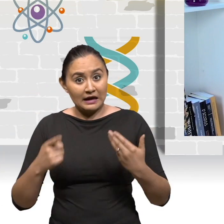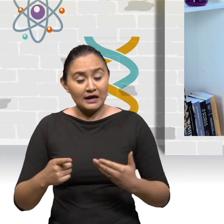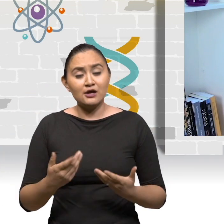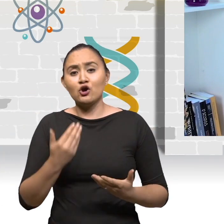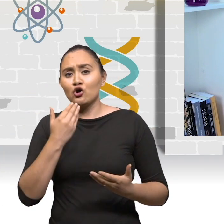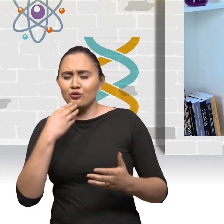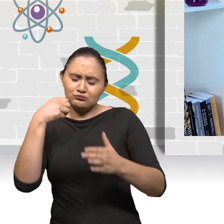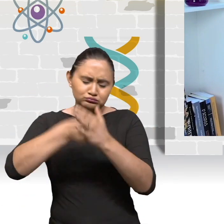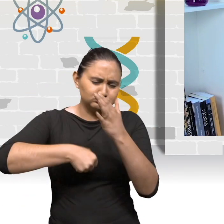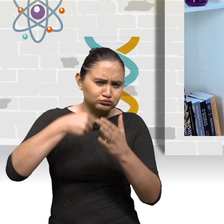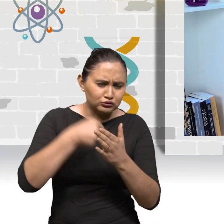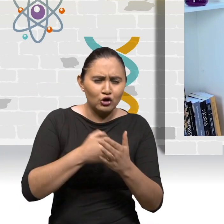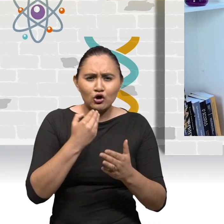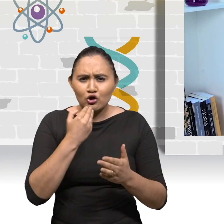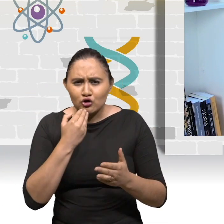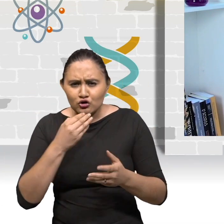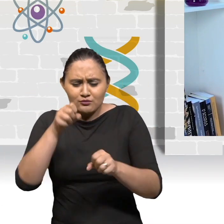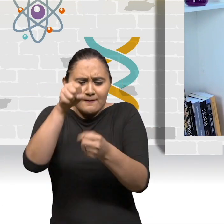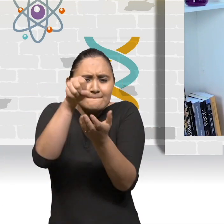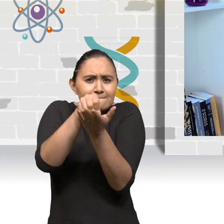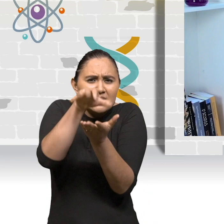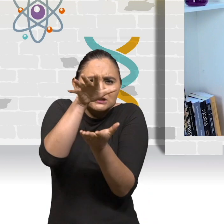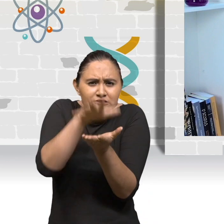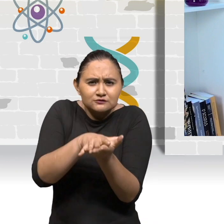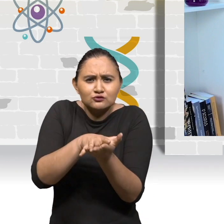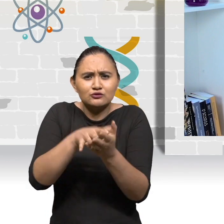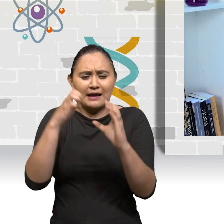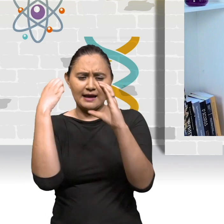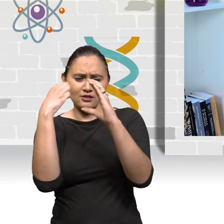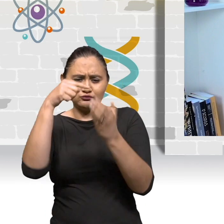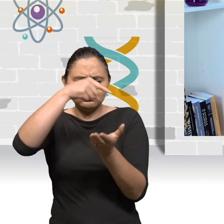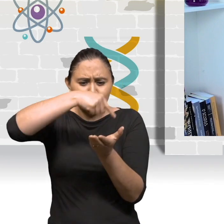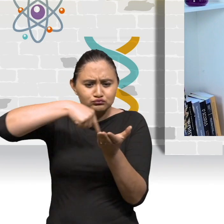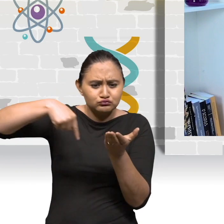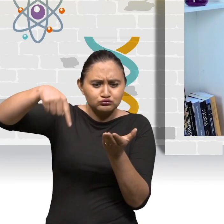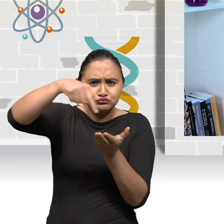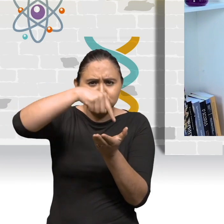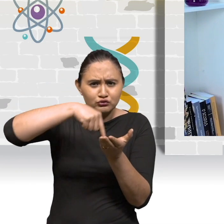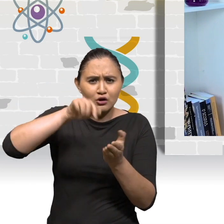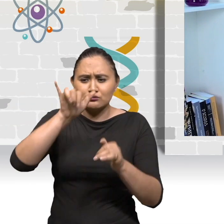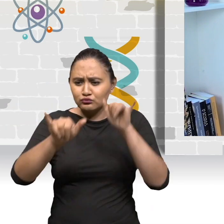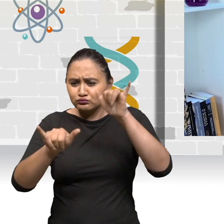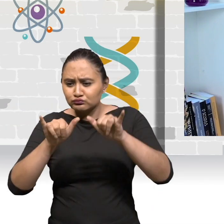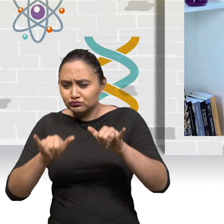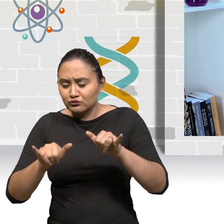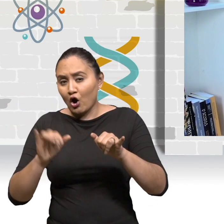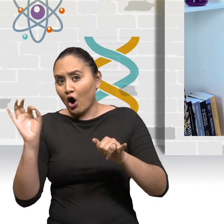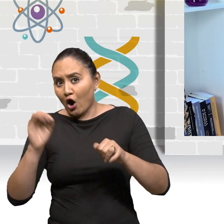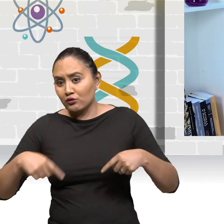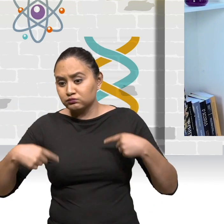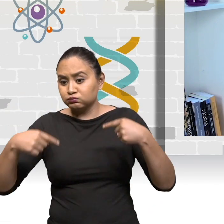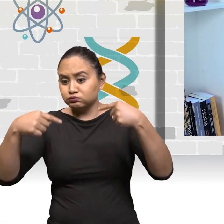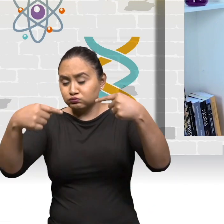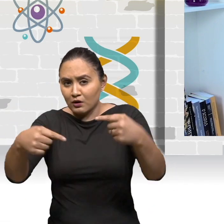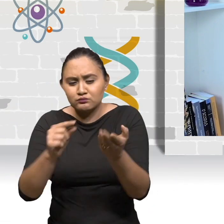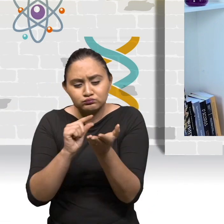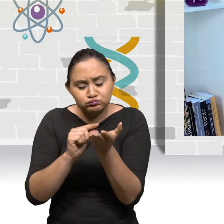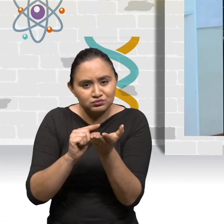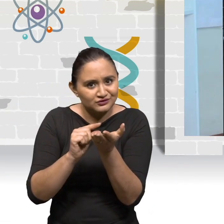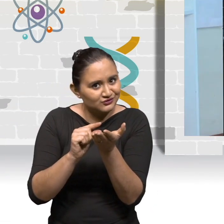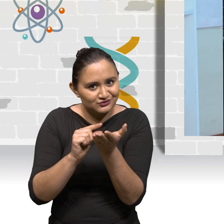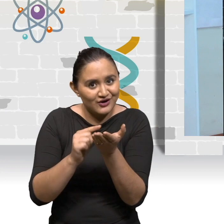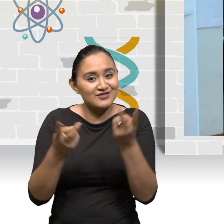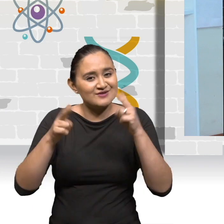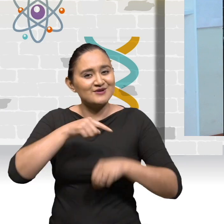se abandona cualquier intento por tratar de definir con precisión la ubicación y su trayectoria como si sólo fuera una partícula